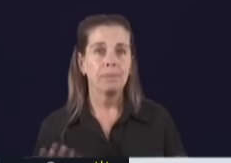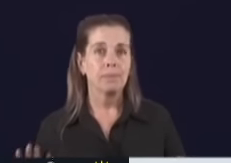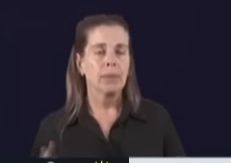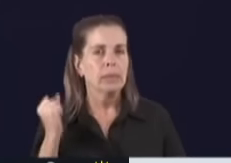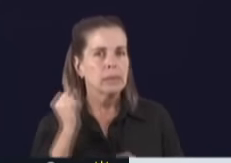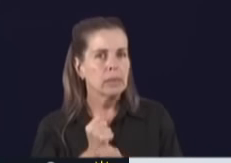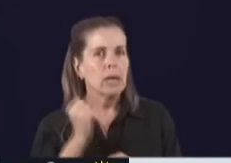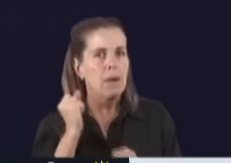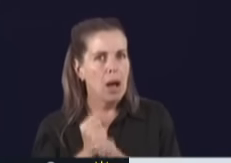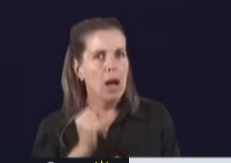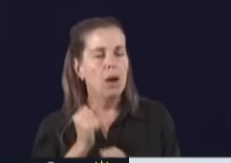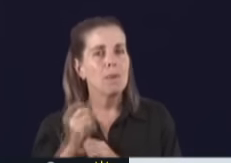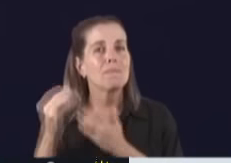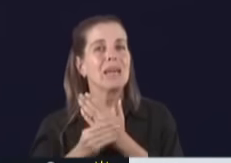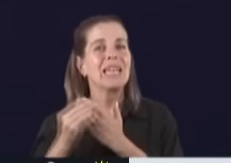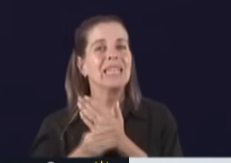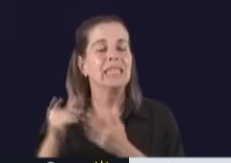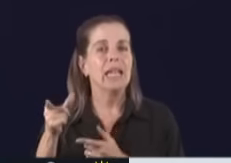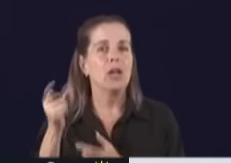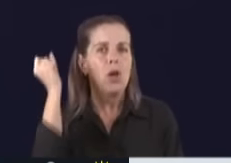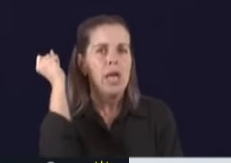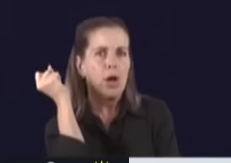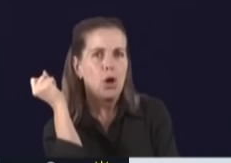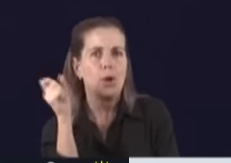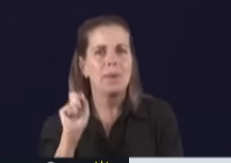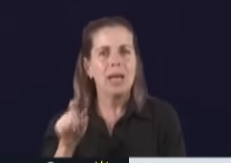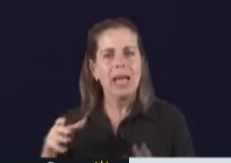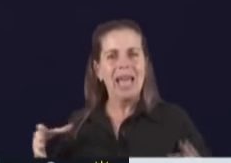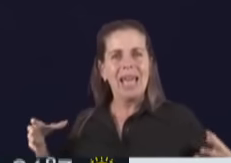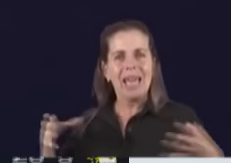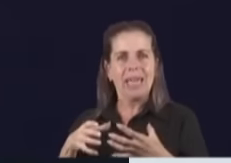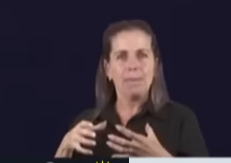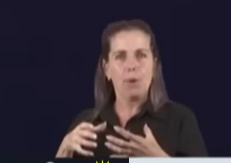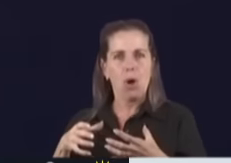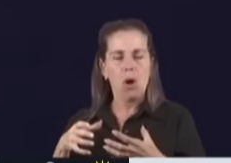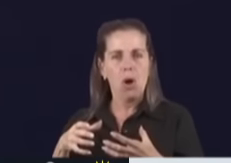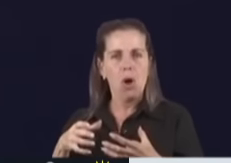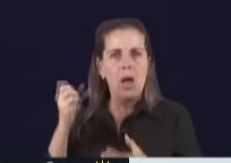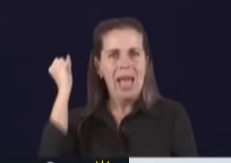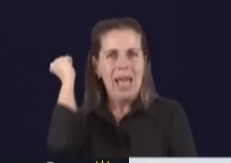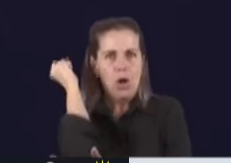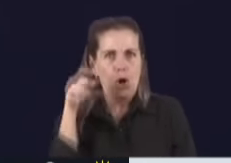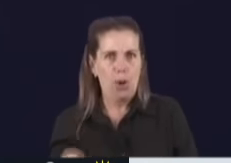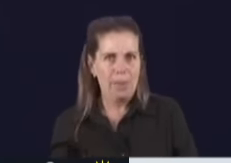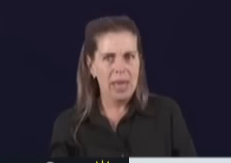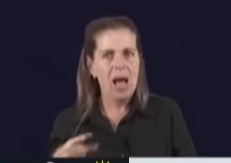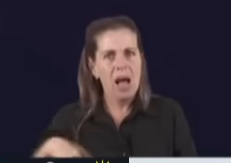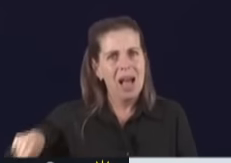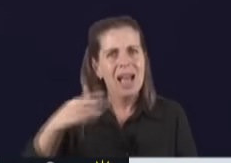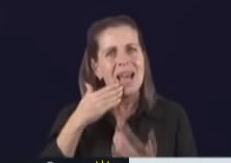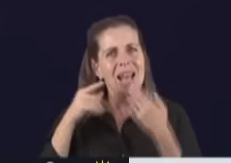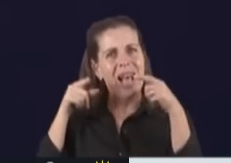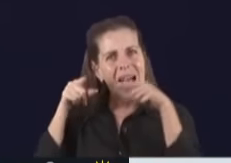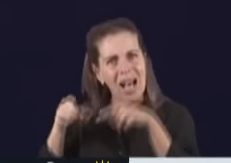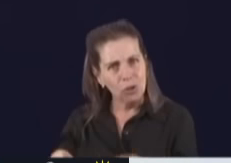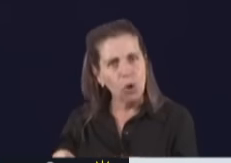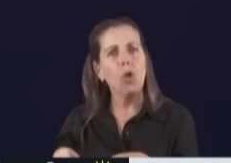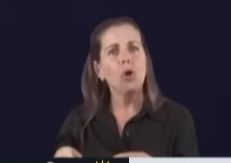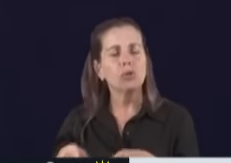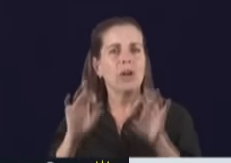trabajo del ministro de Economía Luis Caputo y de su equipo económico, de su gran equipo económico, logró que Argentina vuelva a ser una tierra de